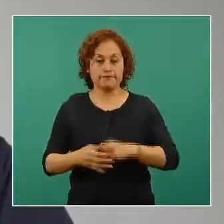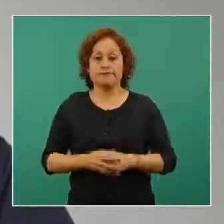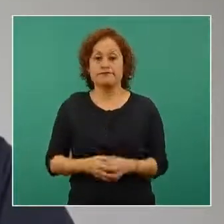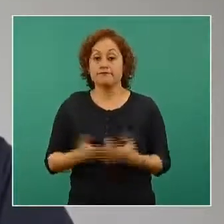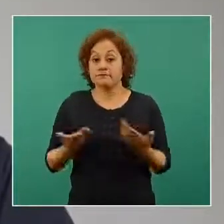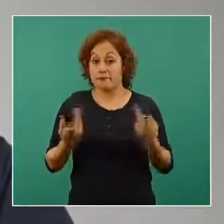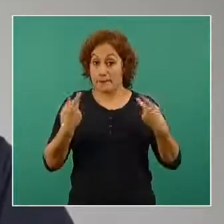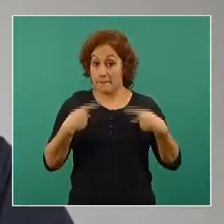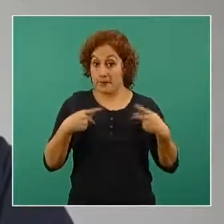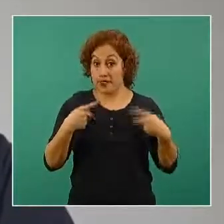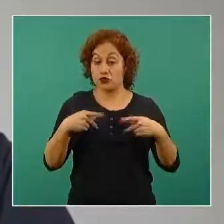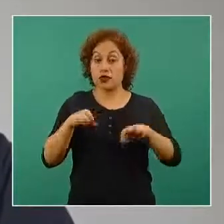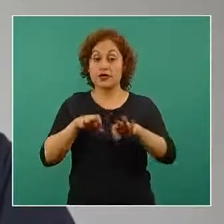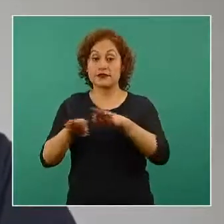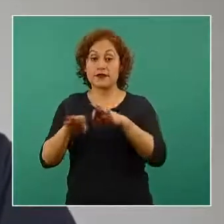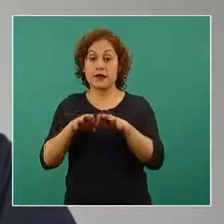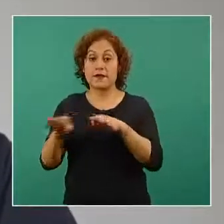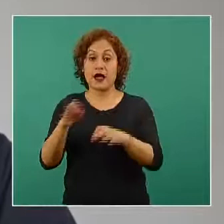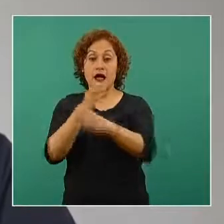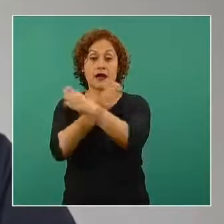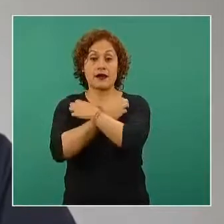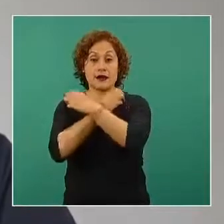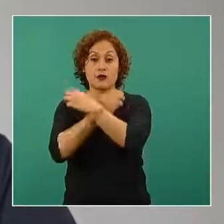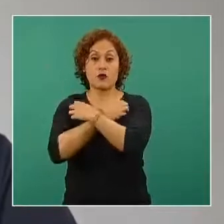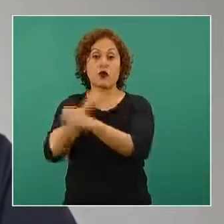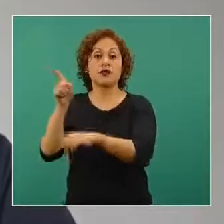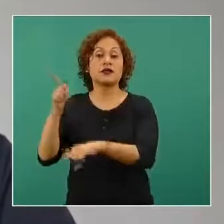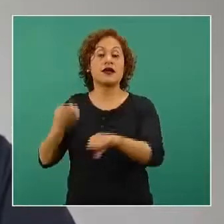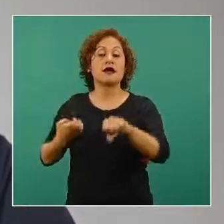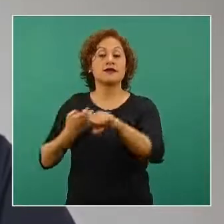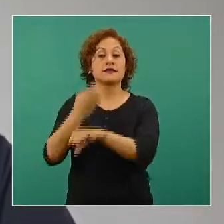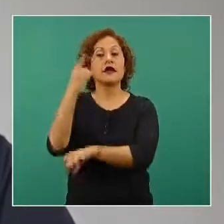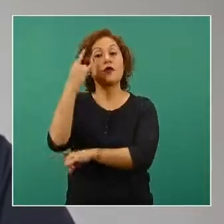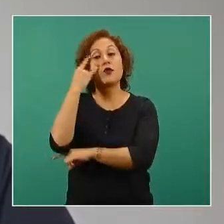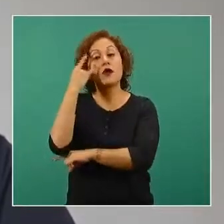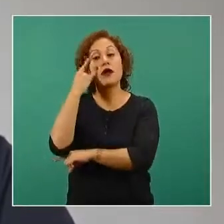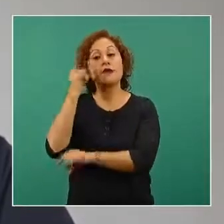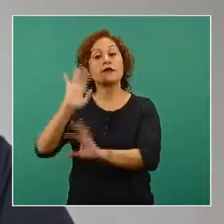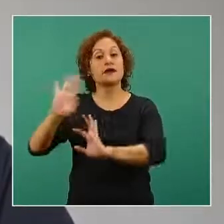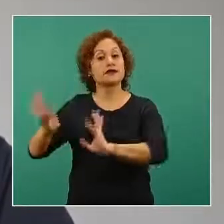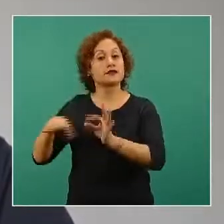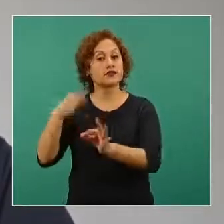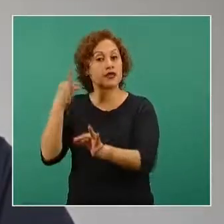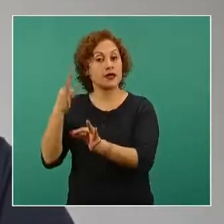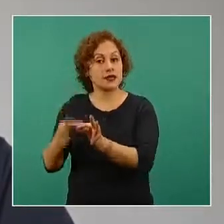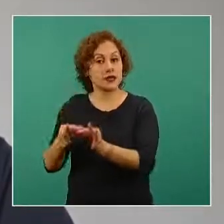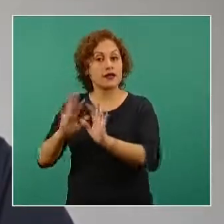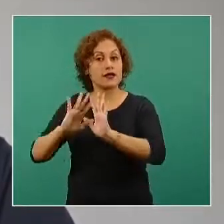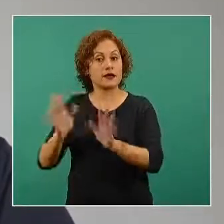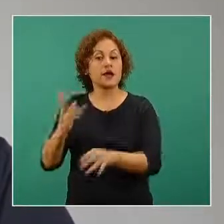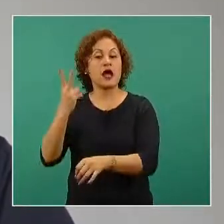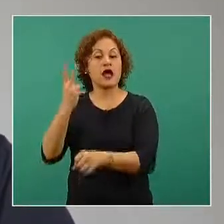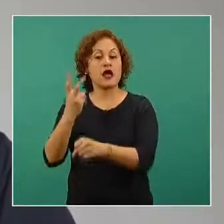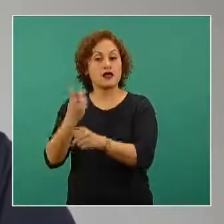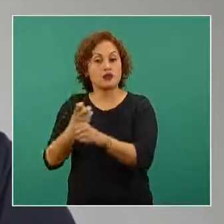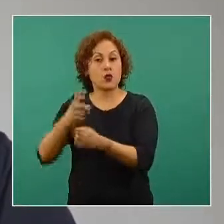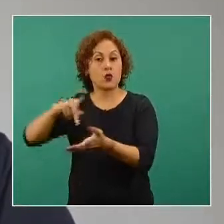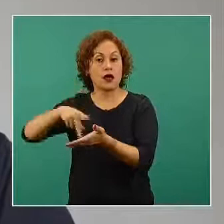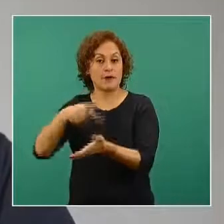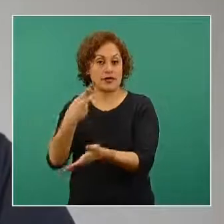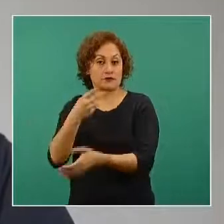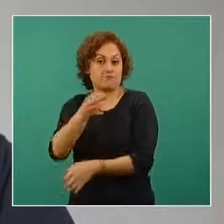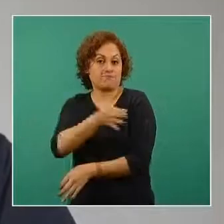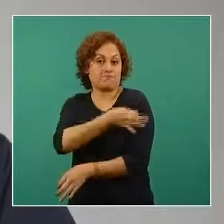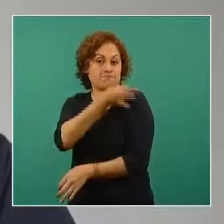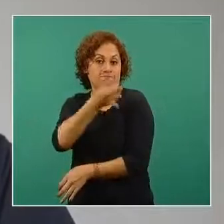de la educación de Campeche prácticamente ya han recibido las 2 dosis que les corresponden y en